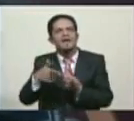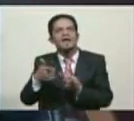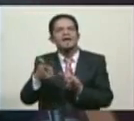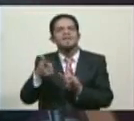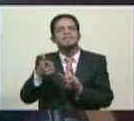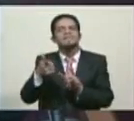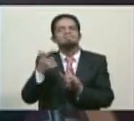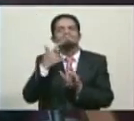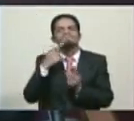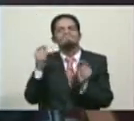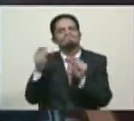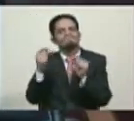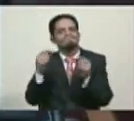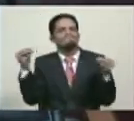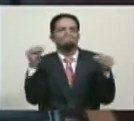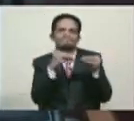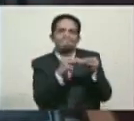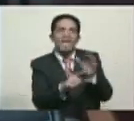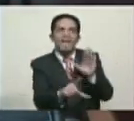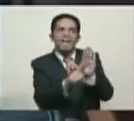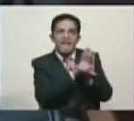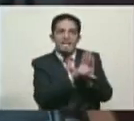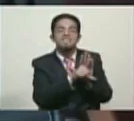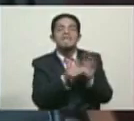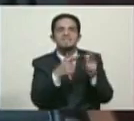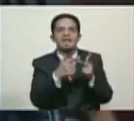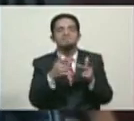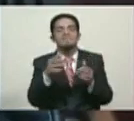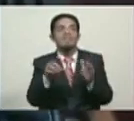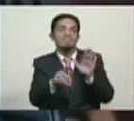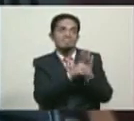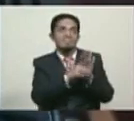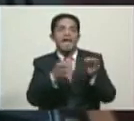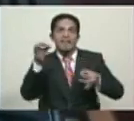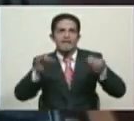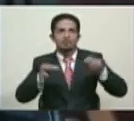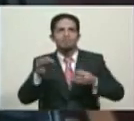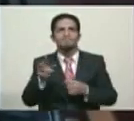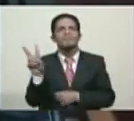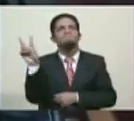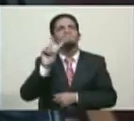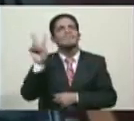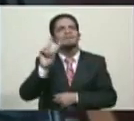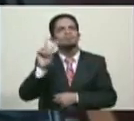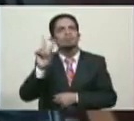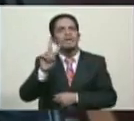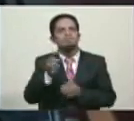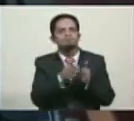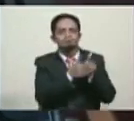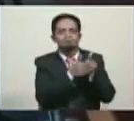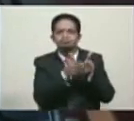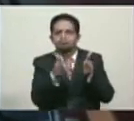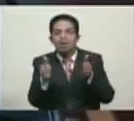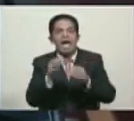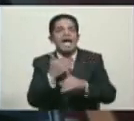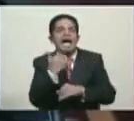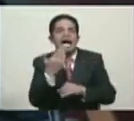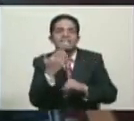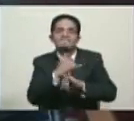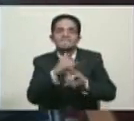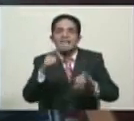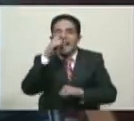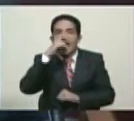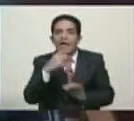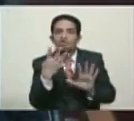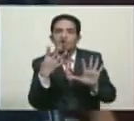en doctrina constitucional y en geoderecho. Venezuela llegaba al final de los años 90 a un punto crucial para su